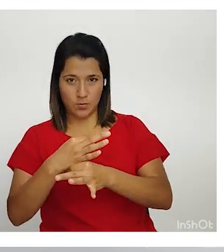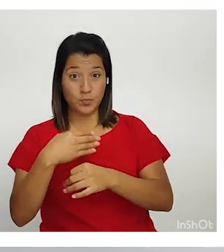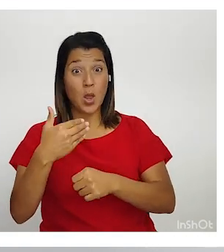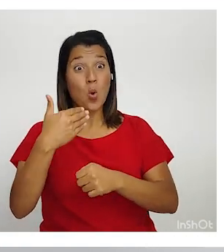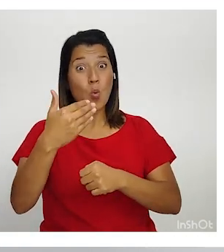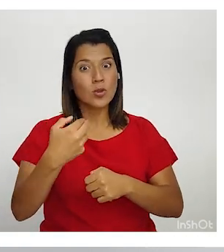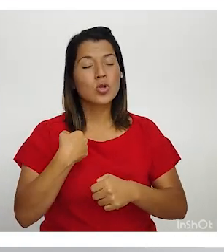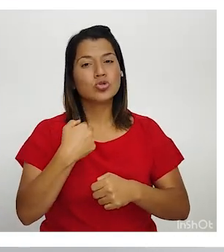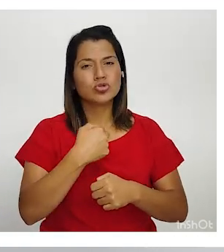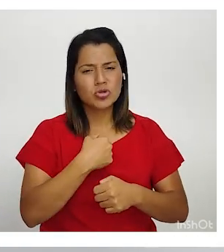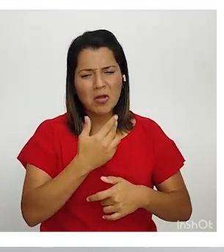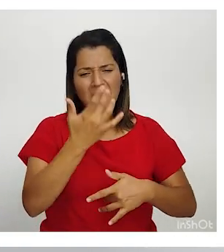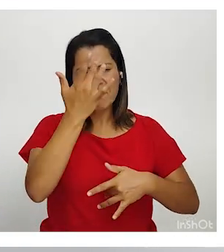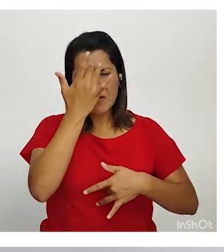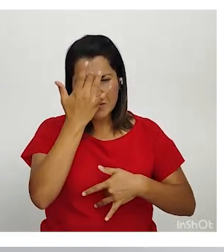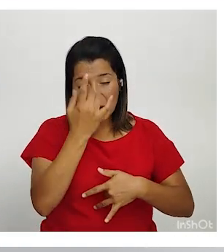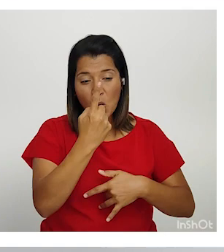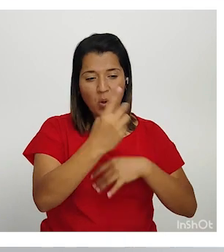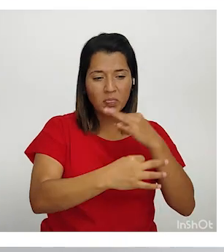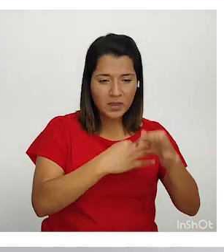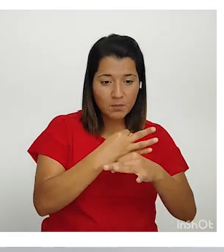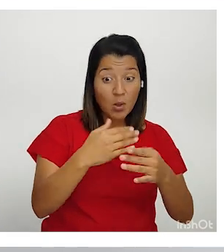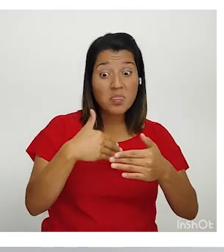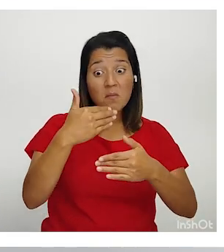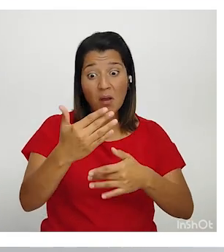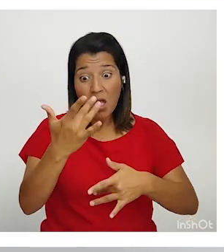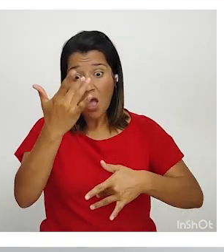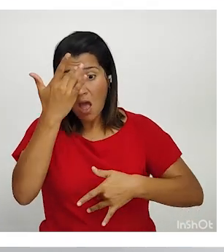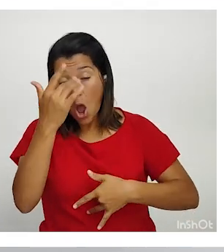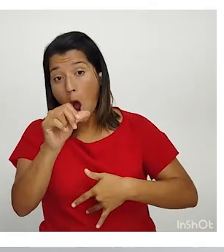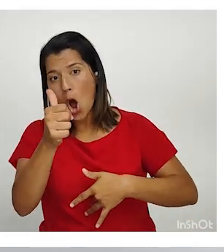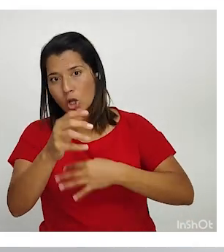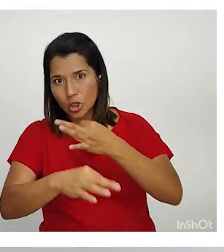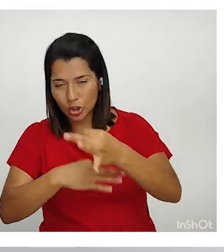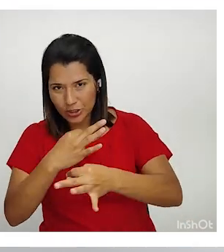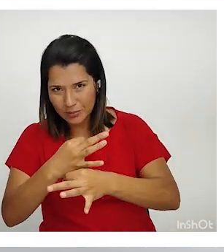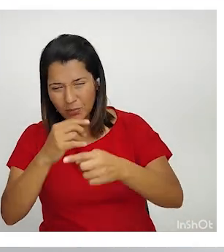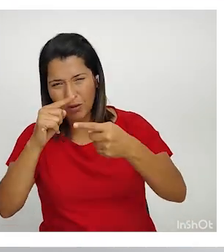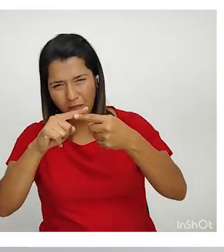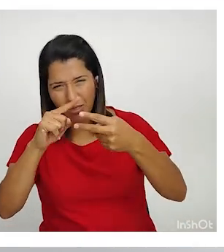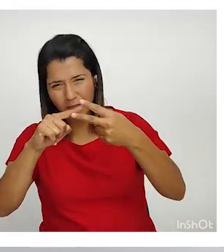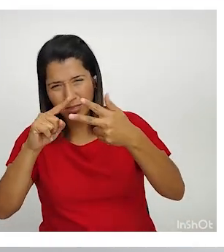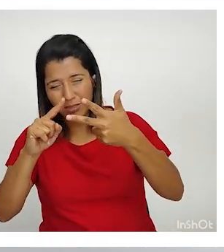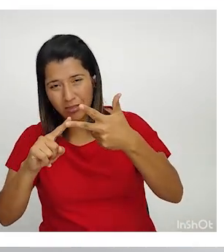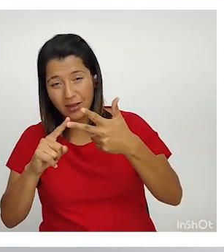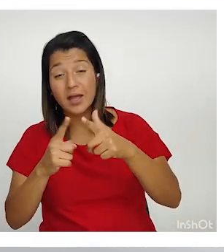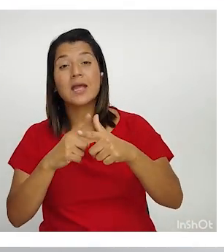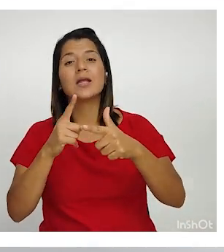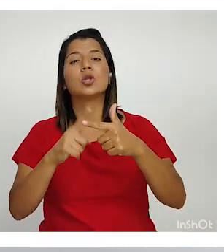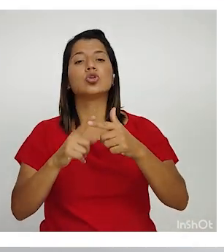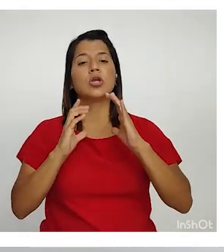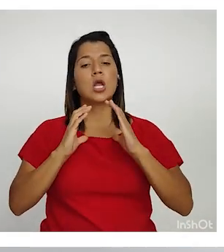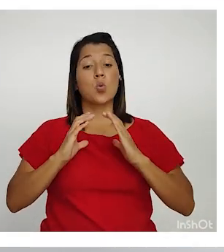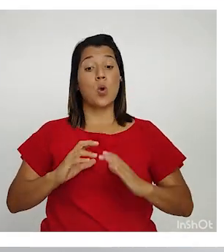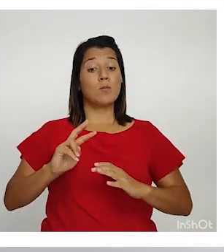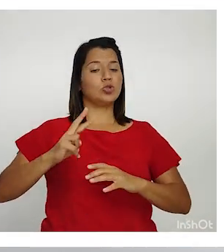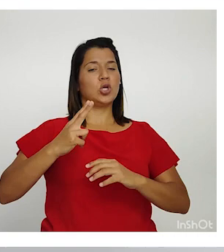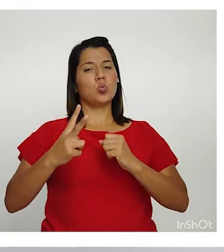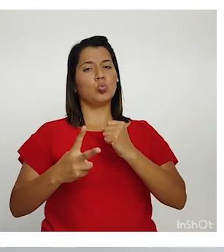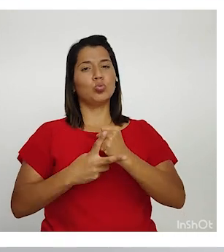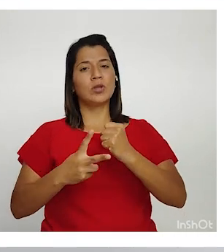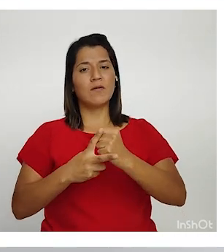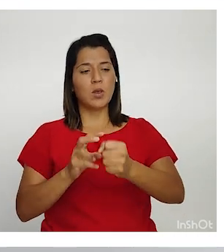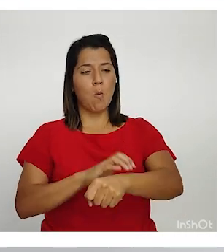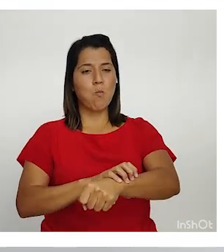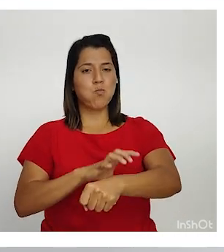enfermándonos de diferentes serotipos, nuestro cuerpo desencadena una reacción inflamatoria. Esta reacción inflamatoria en la segunda ocasión es mucho